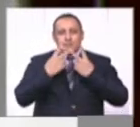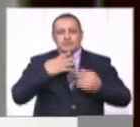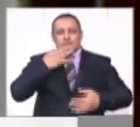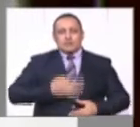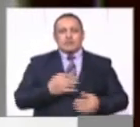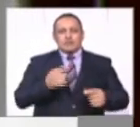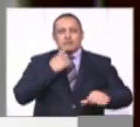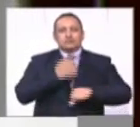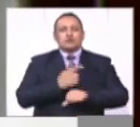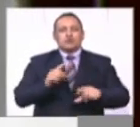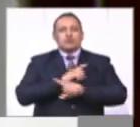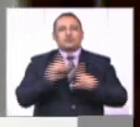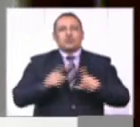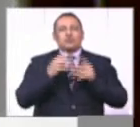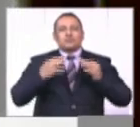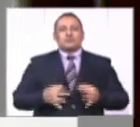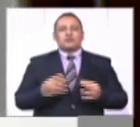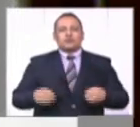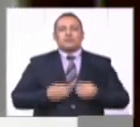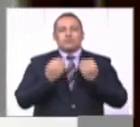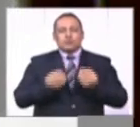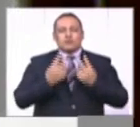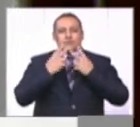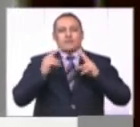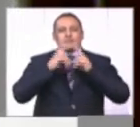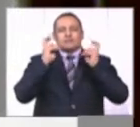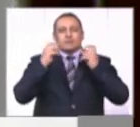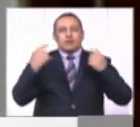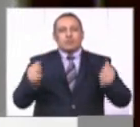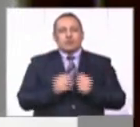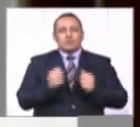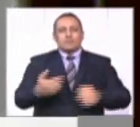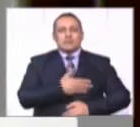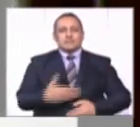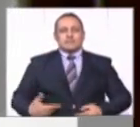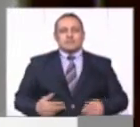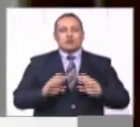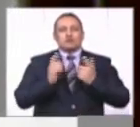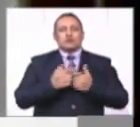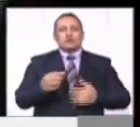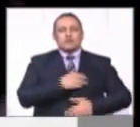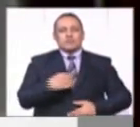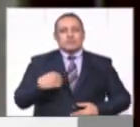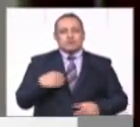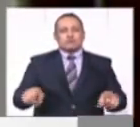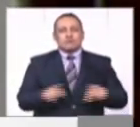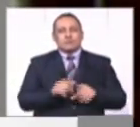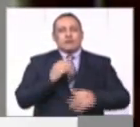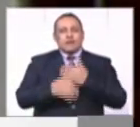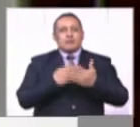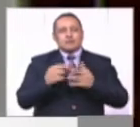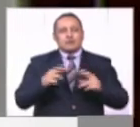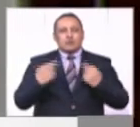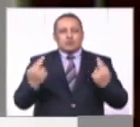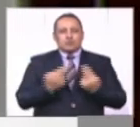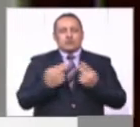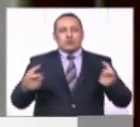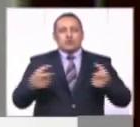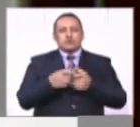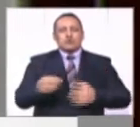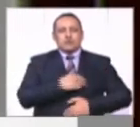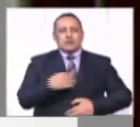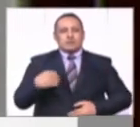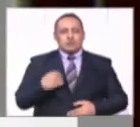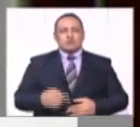enunciado no ha cumplido Pues en su calidad de presidente del Consejo de ministros llevó a cabo sesiones de consejo de